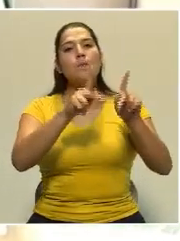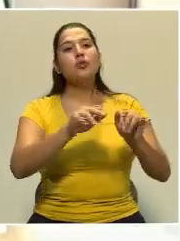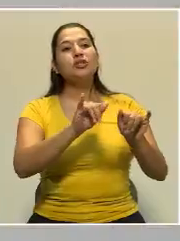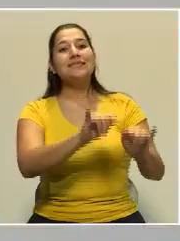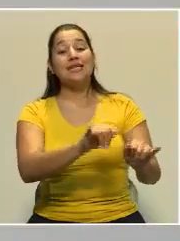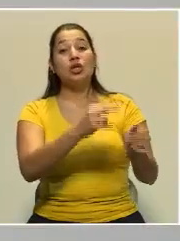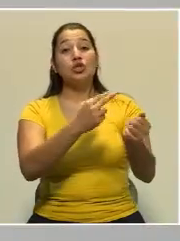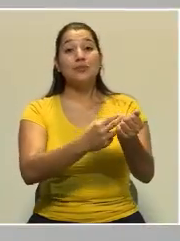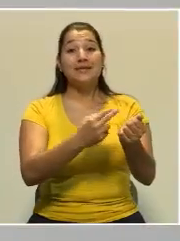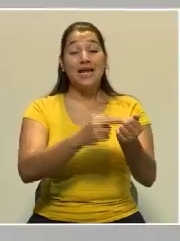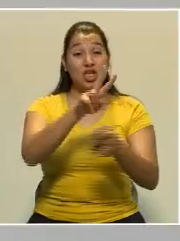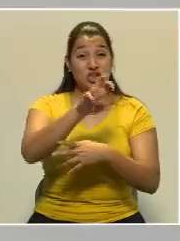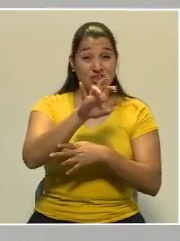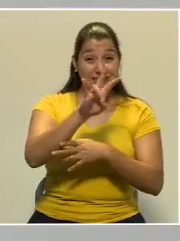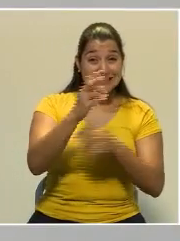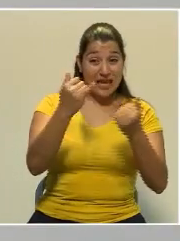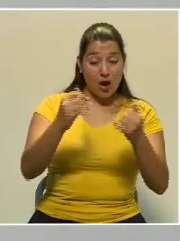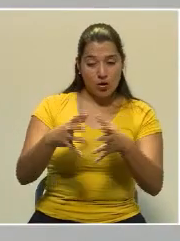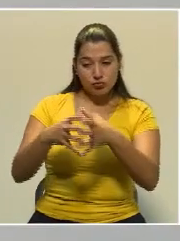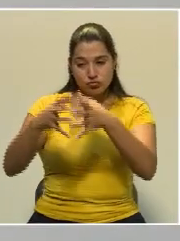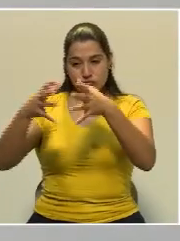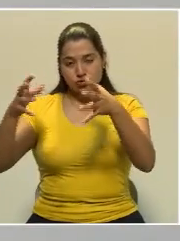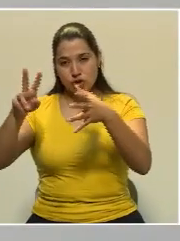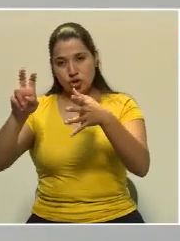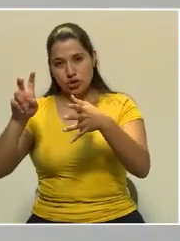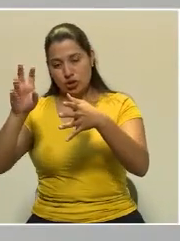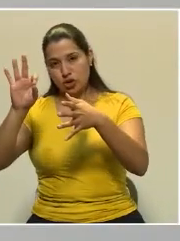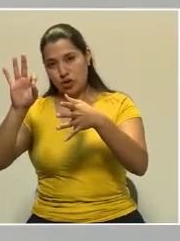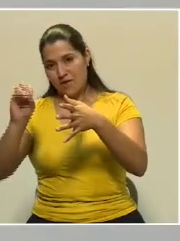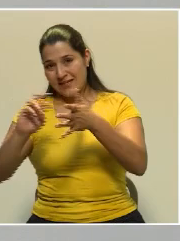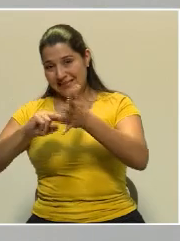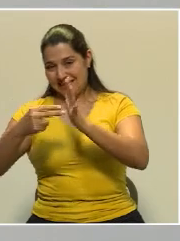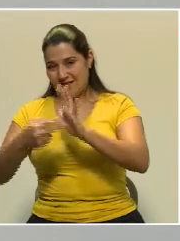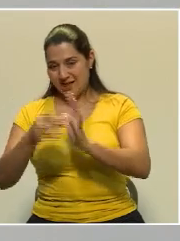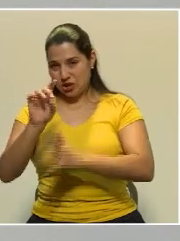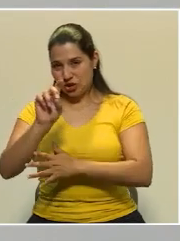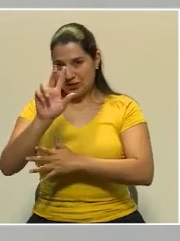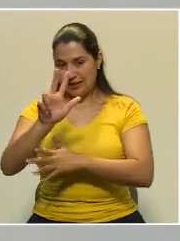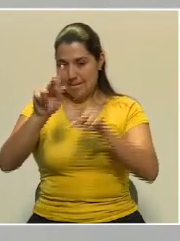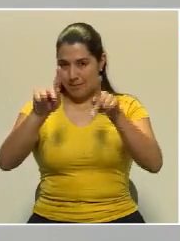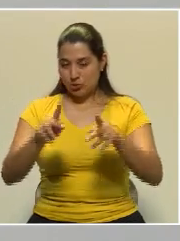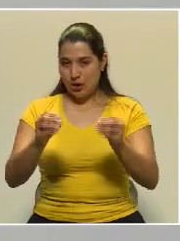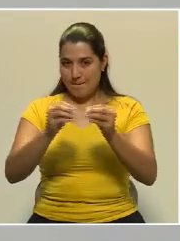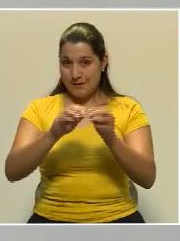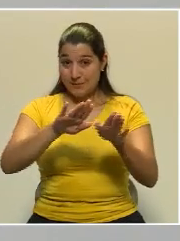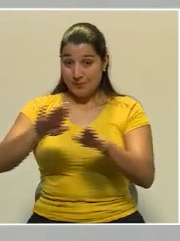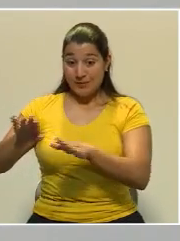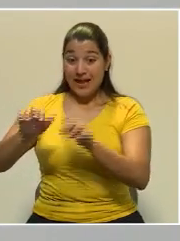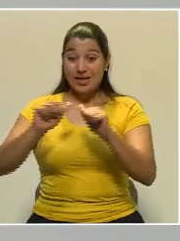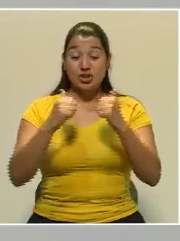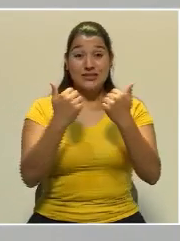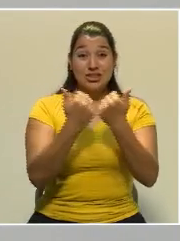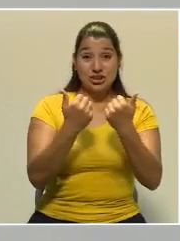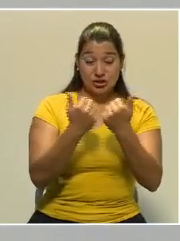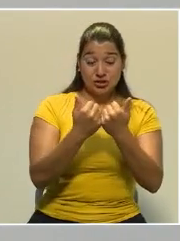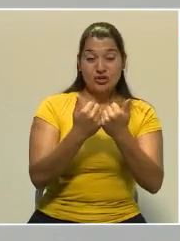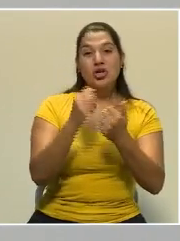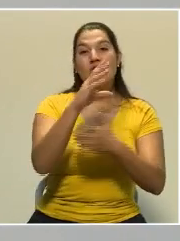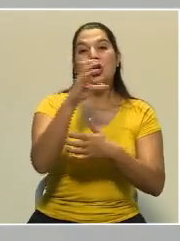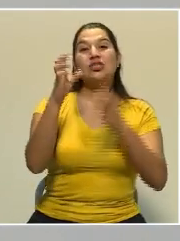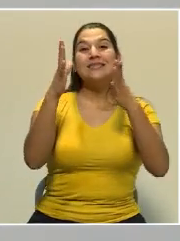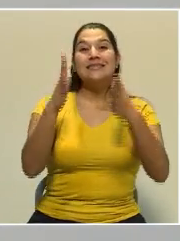personas más. La Asociación Bancaria Costarricense apoyará al sector turismo, uno de los más afectados por